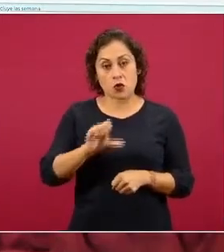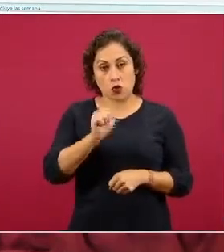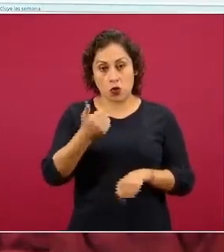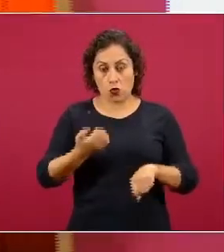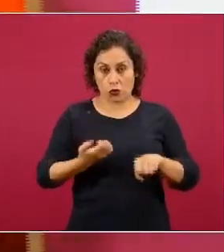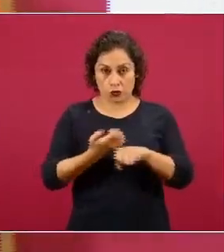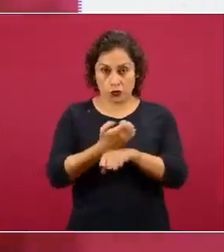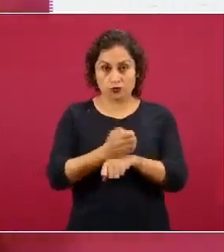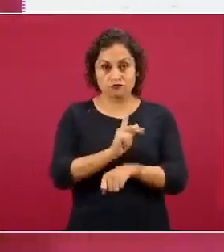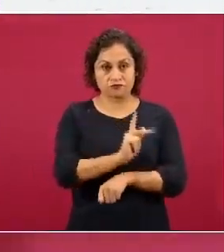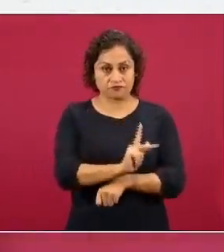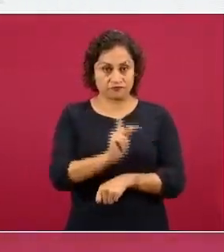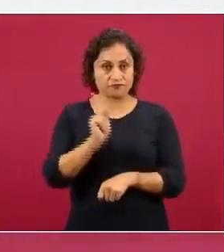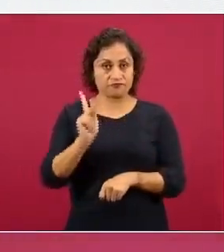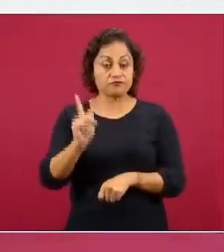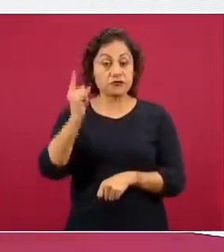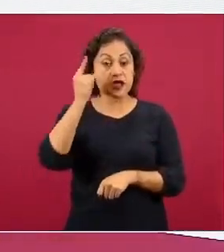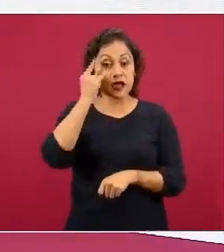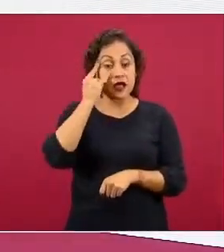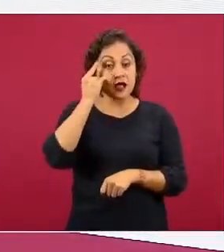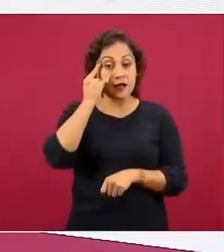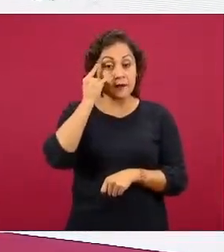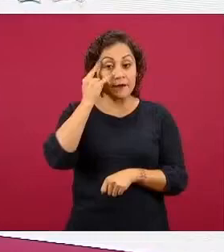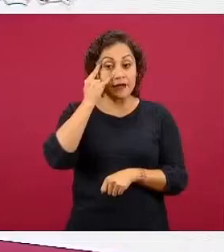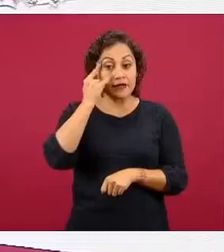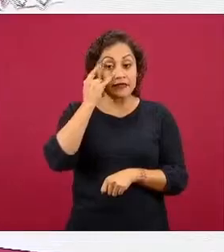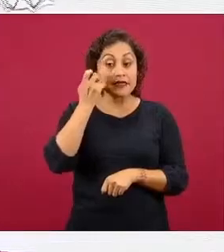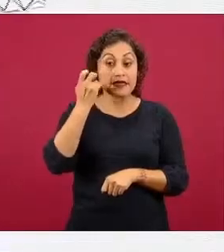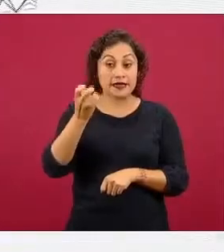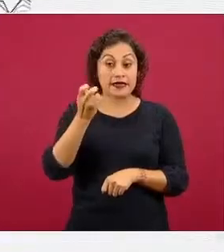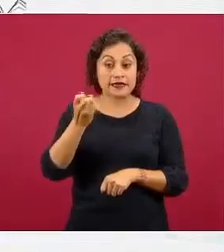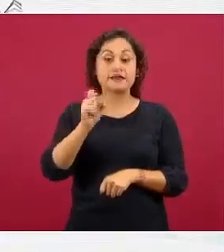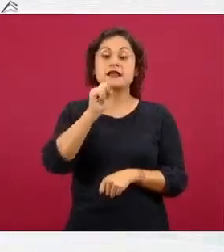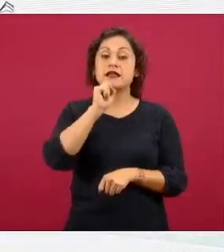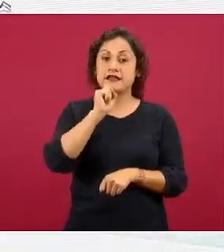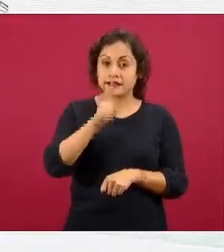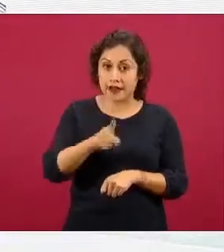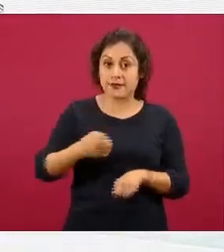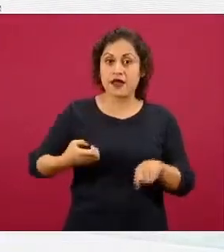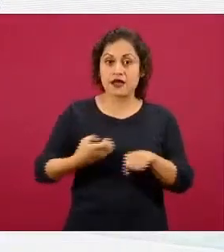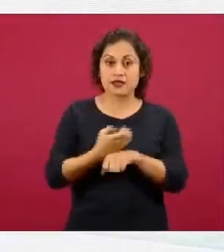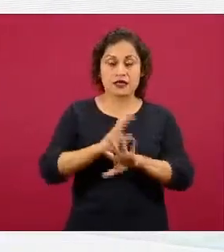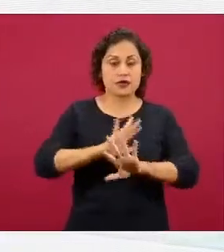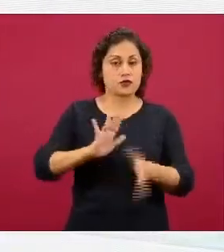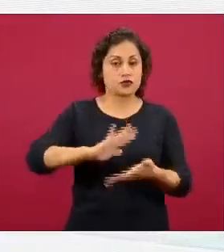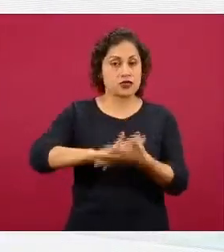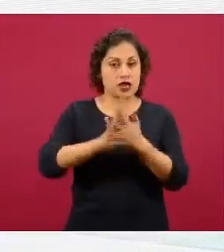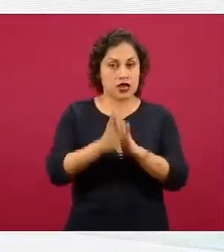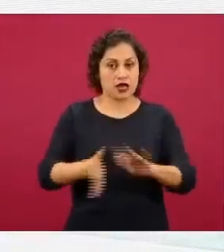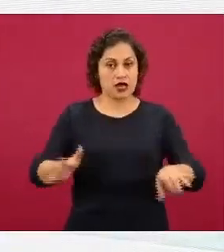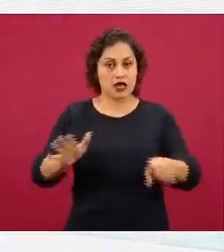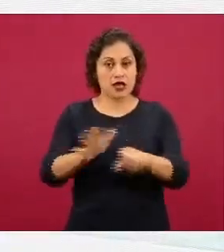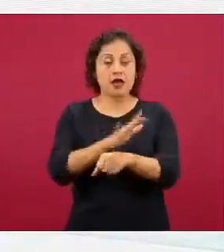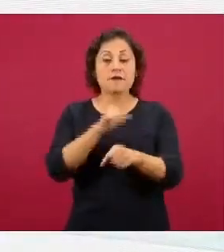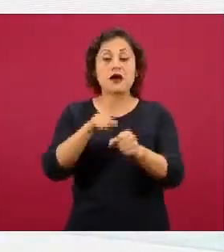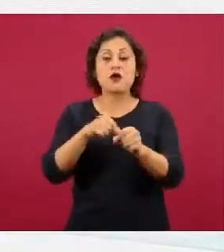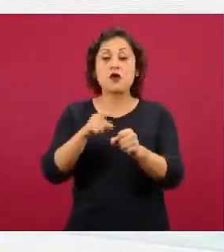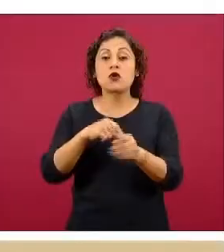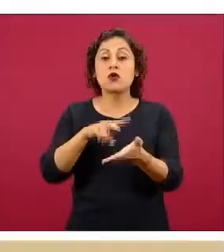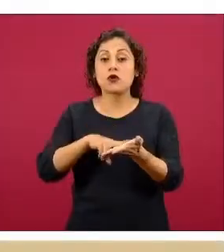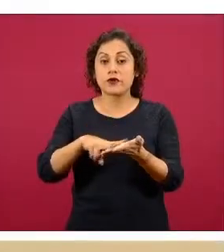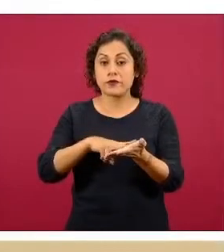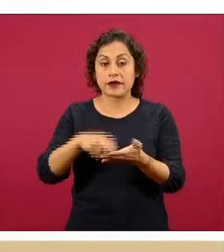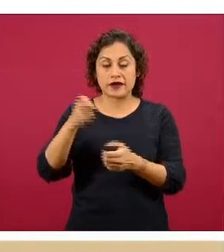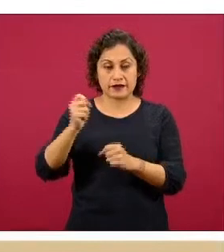en el caso de Campeche, en donde también es de estos estados que ya están en verde, se ve un gran pico, esto es de los picos